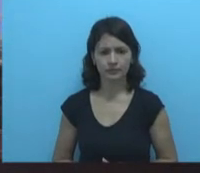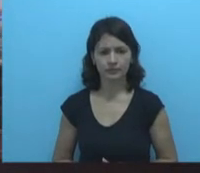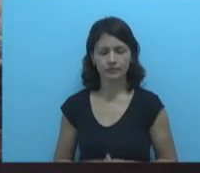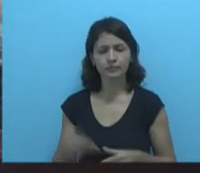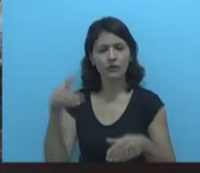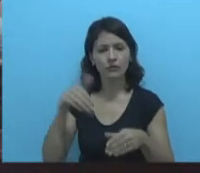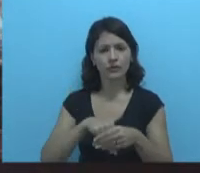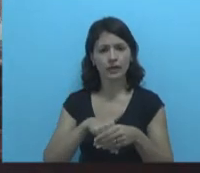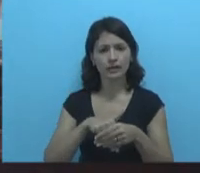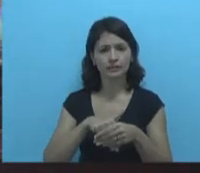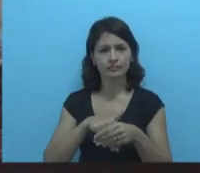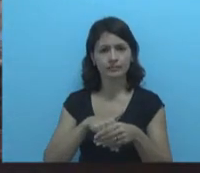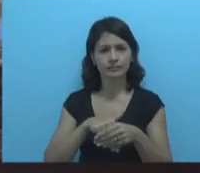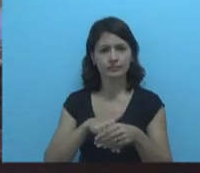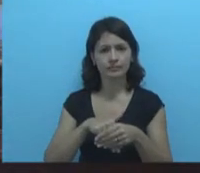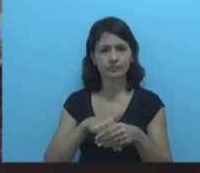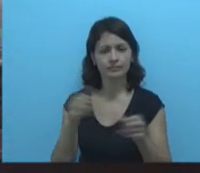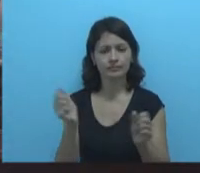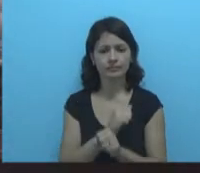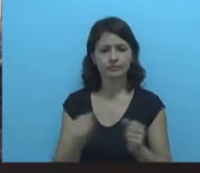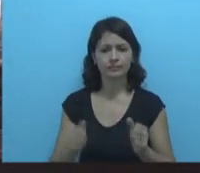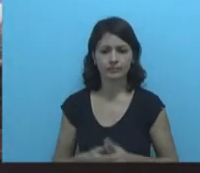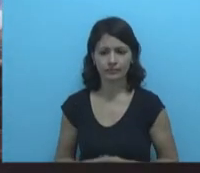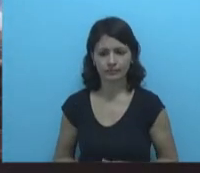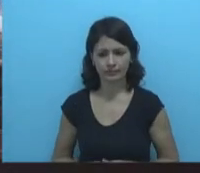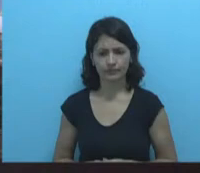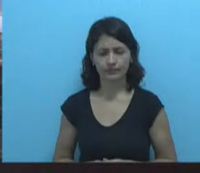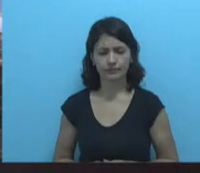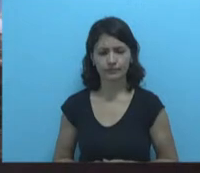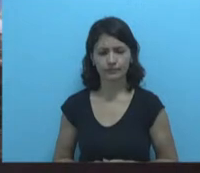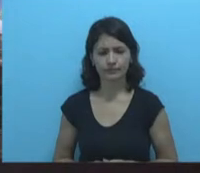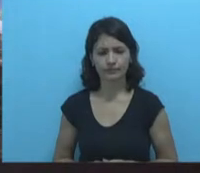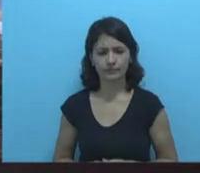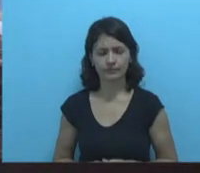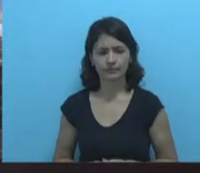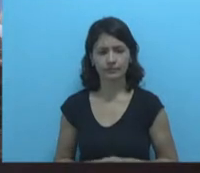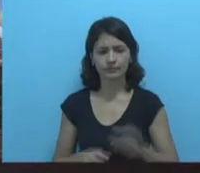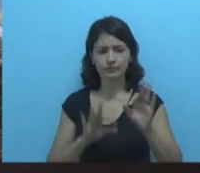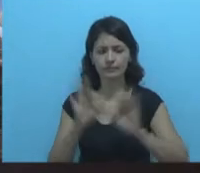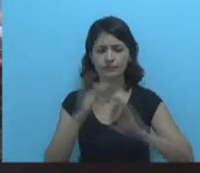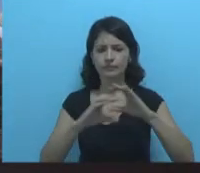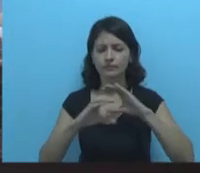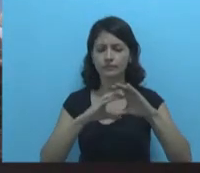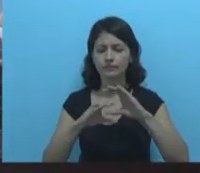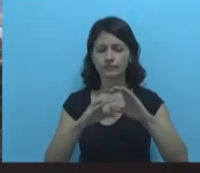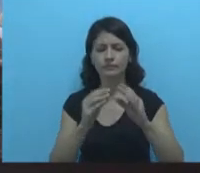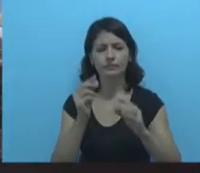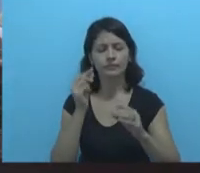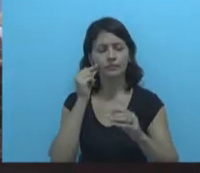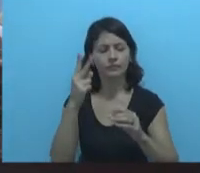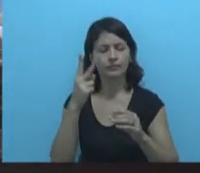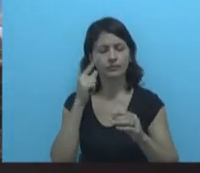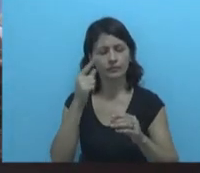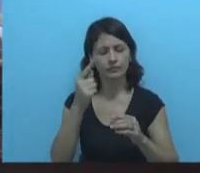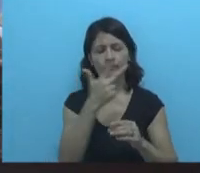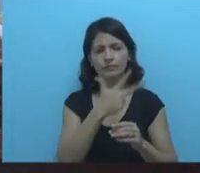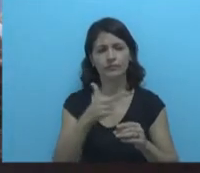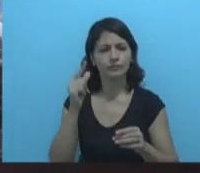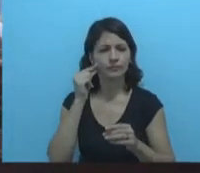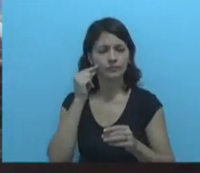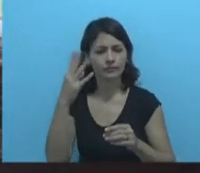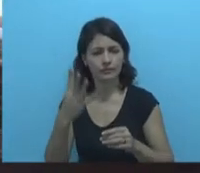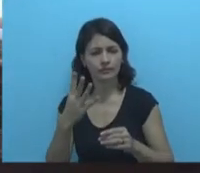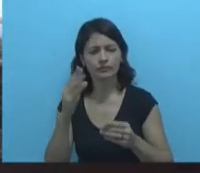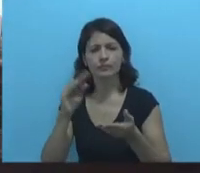de comunicación aprobado. Referencia número 22, proyecto de comunicación 42.344